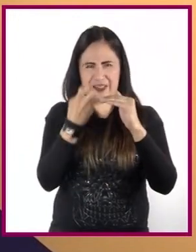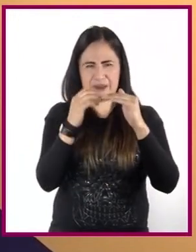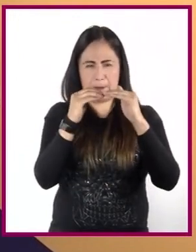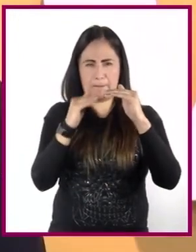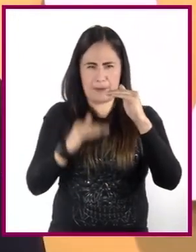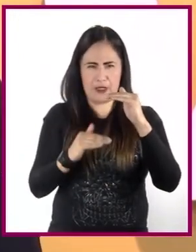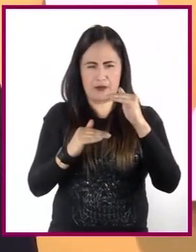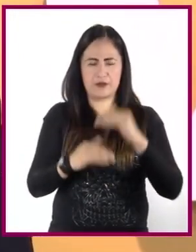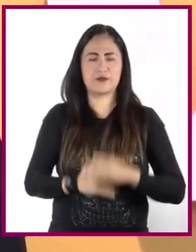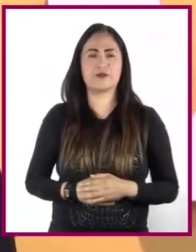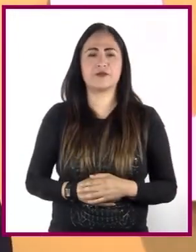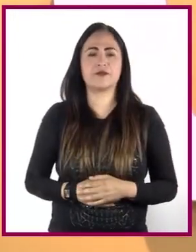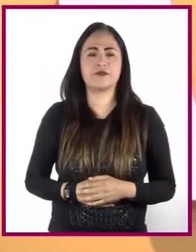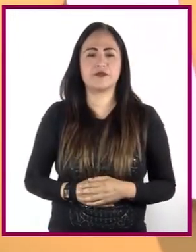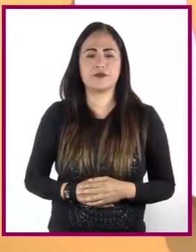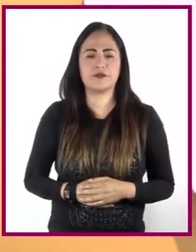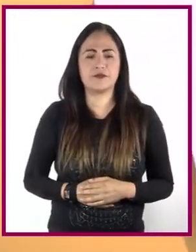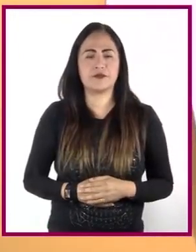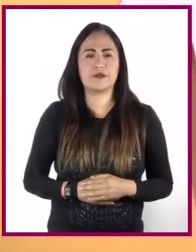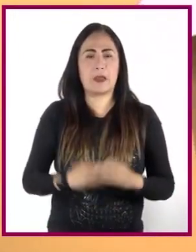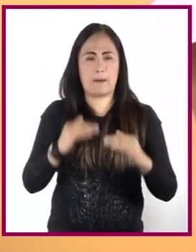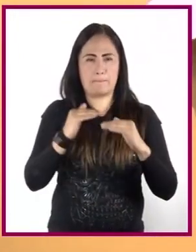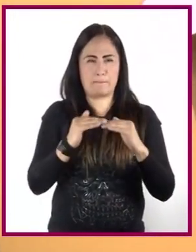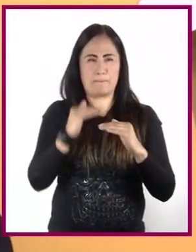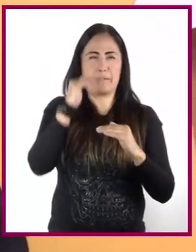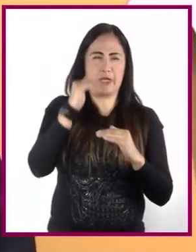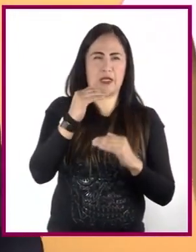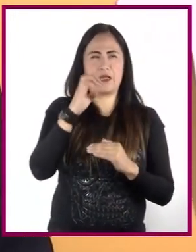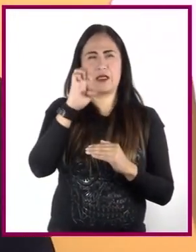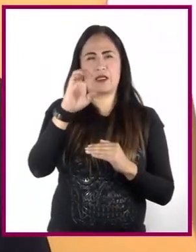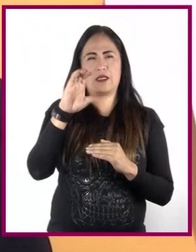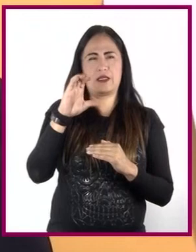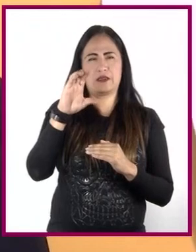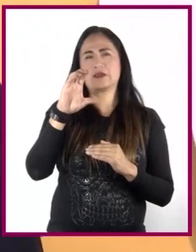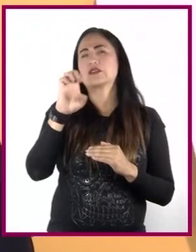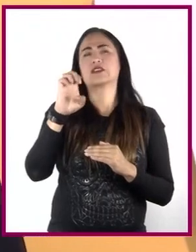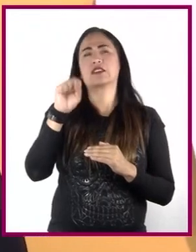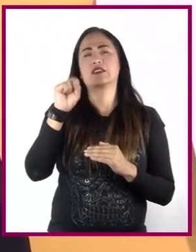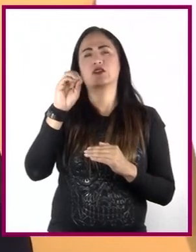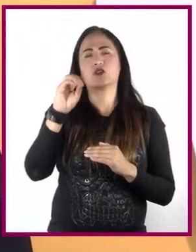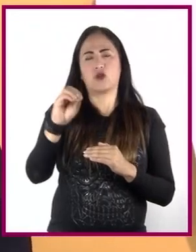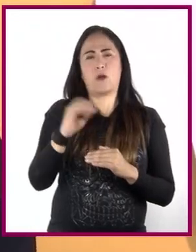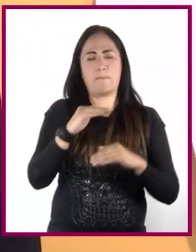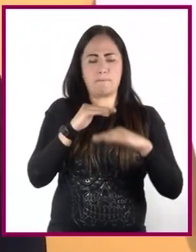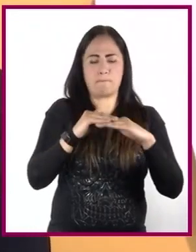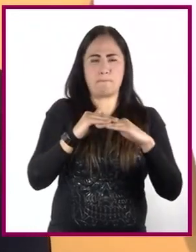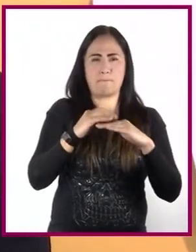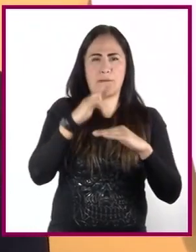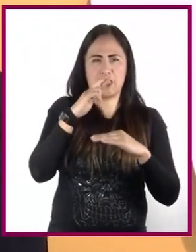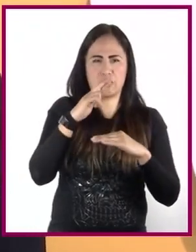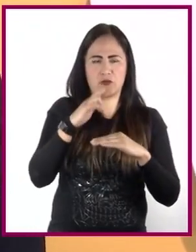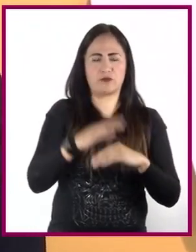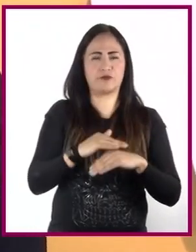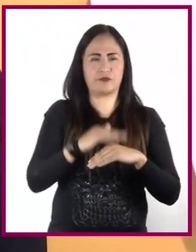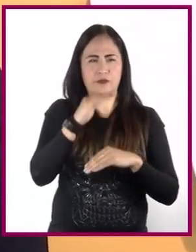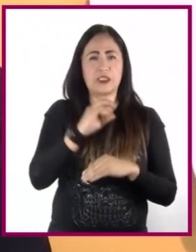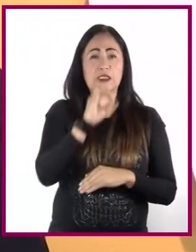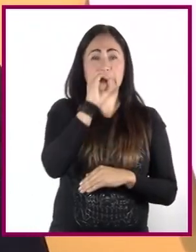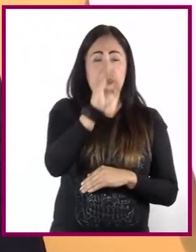referencia. Por exceso es una cifra que es mayor que la que se usa de referencia. Así,